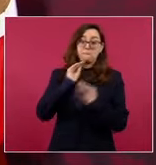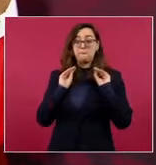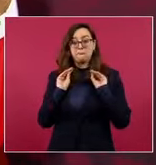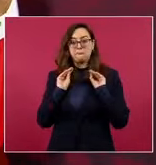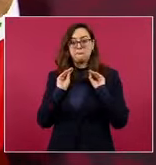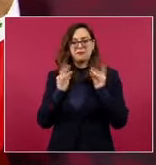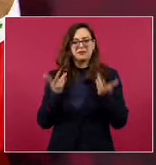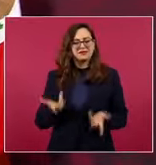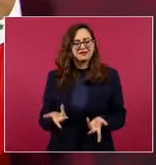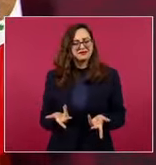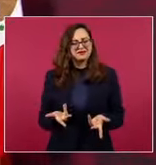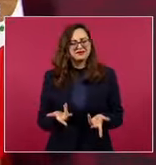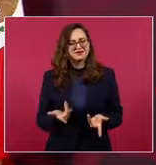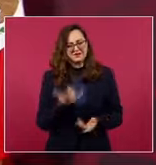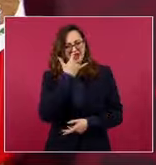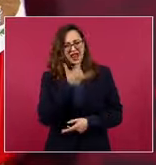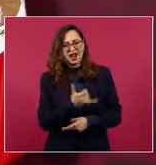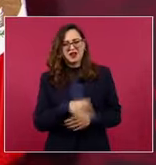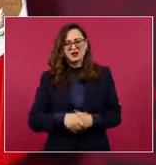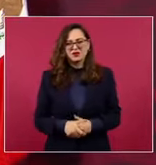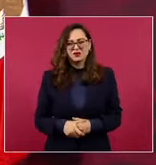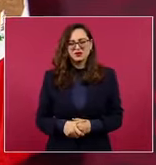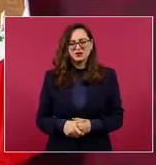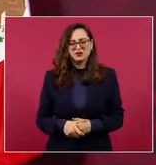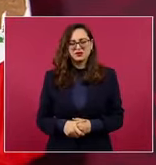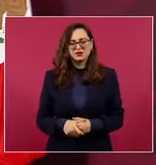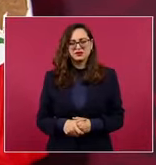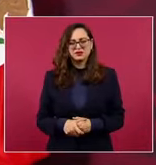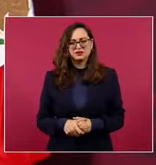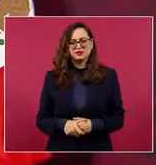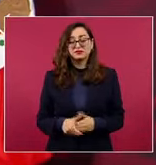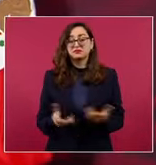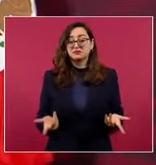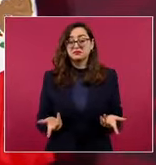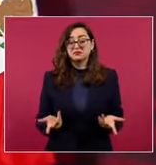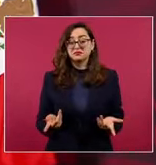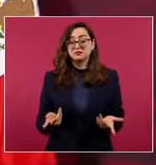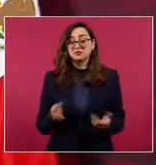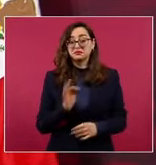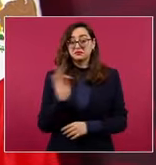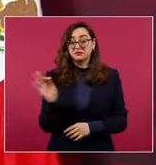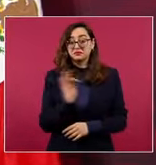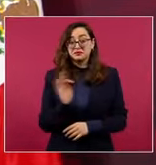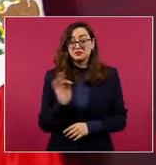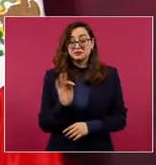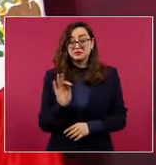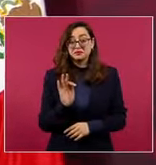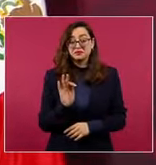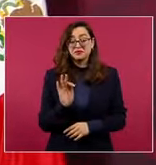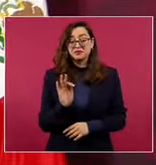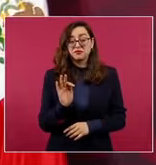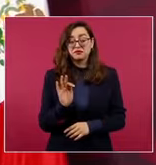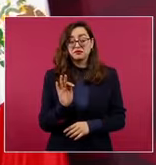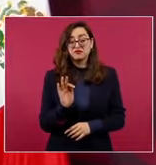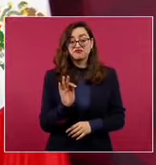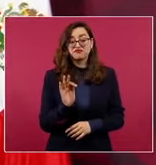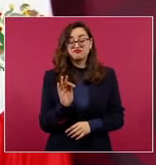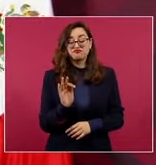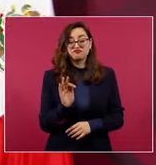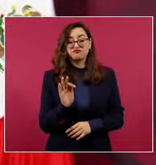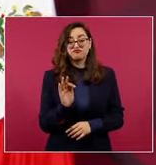Nada más que si no les parece algo, y más si